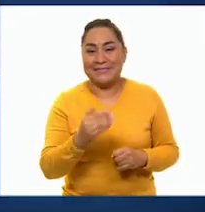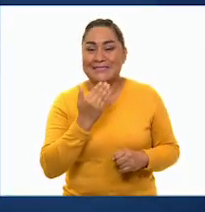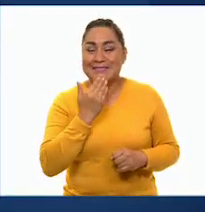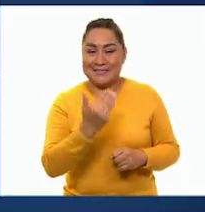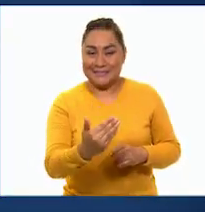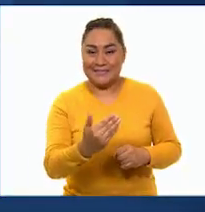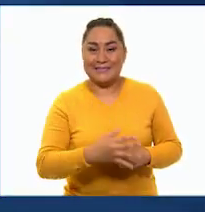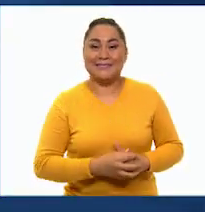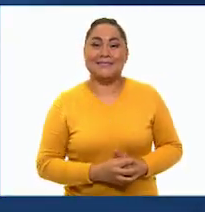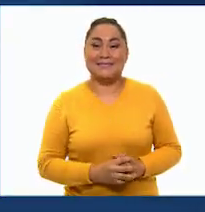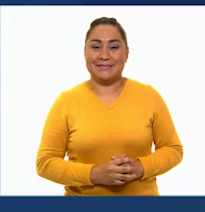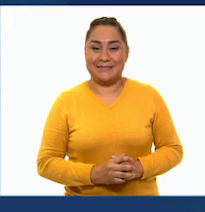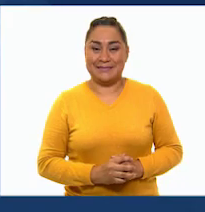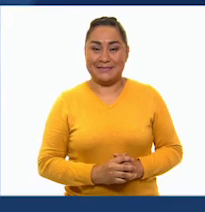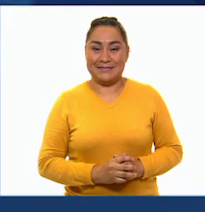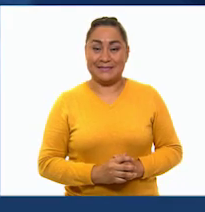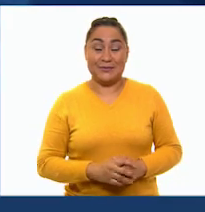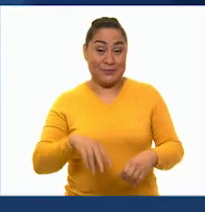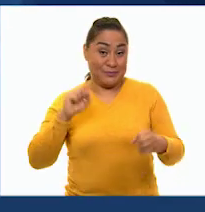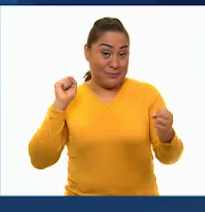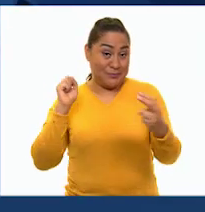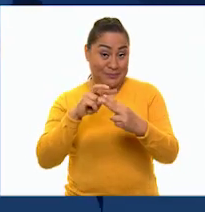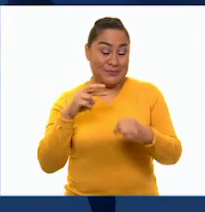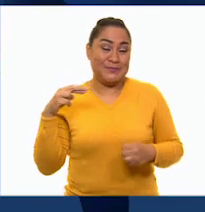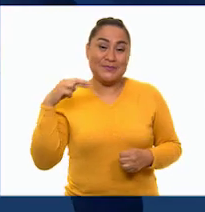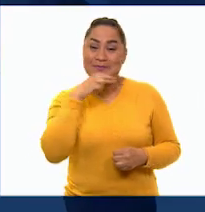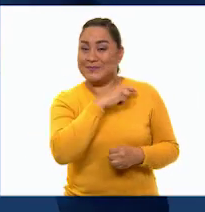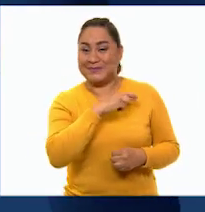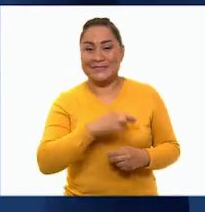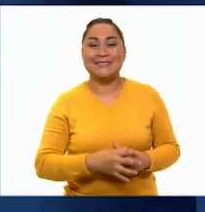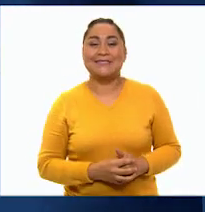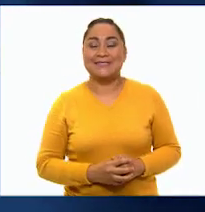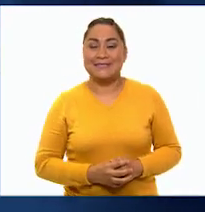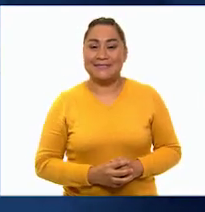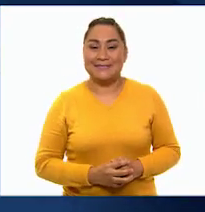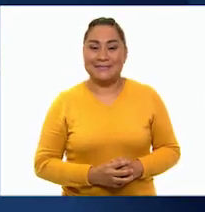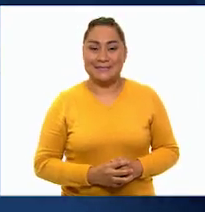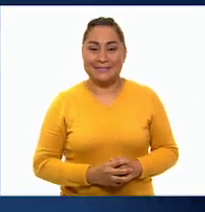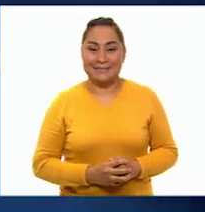¡Muy bien! ¡Nos vemos pronto!